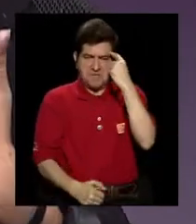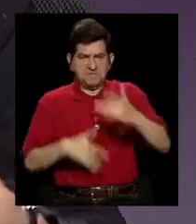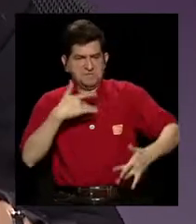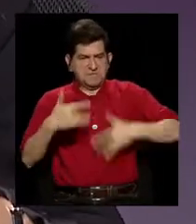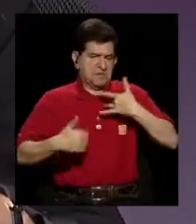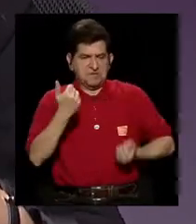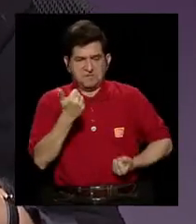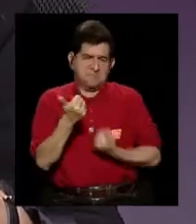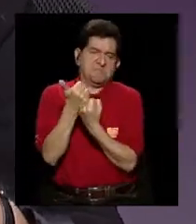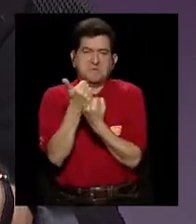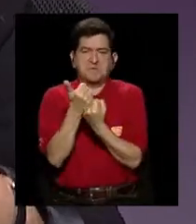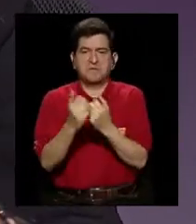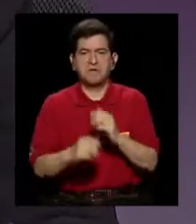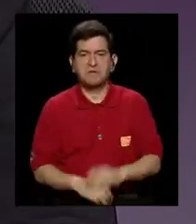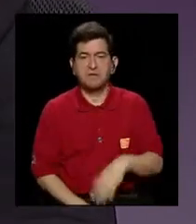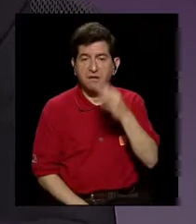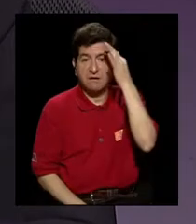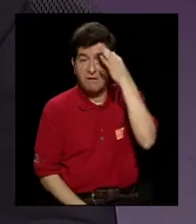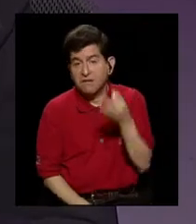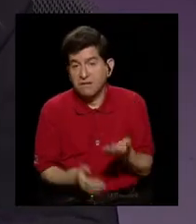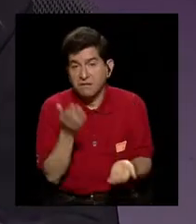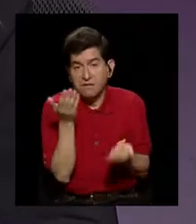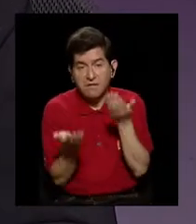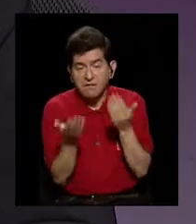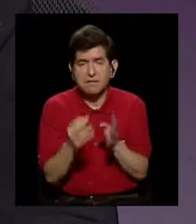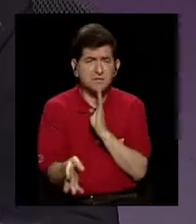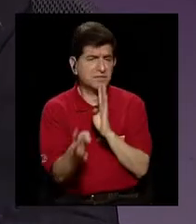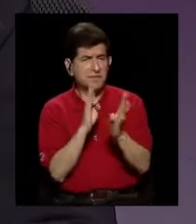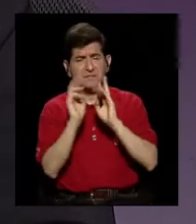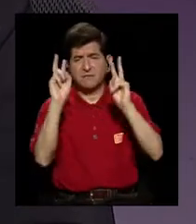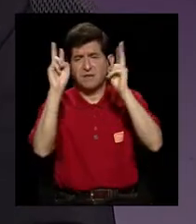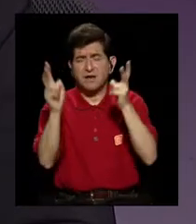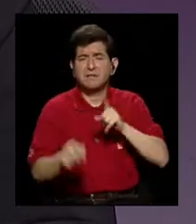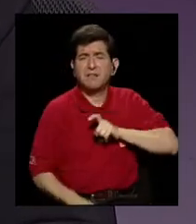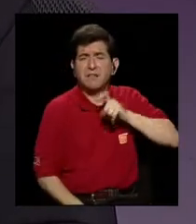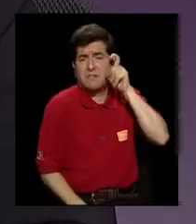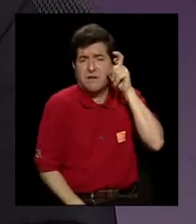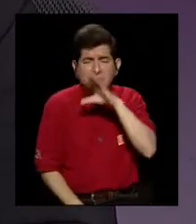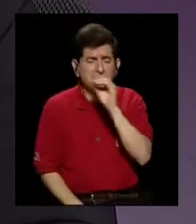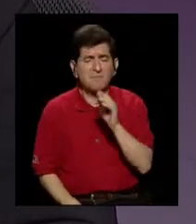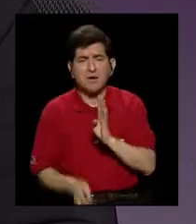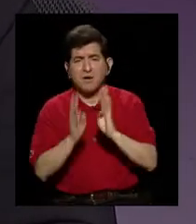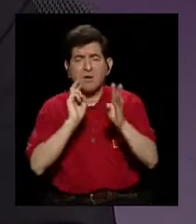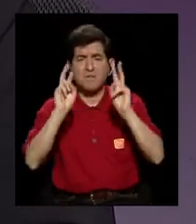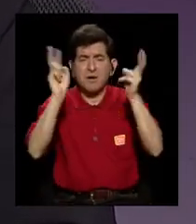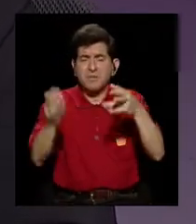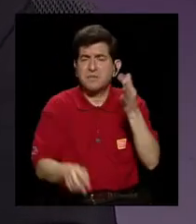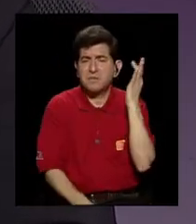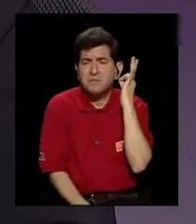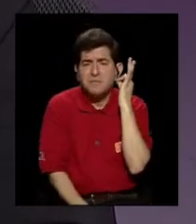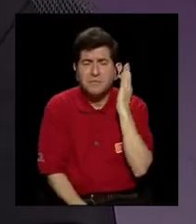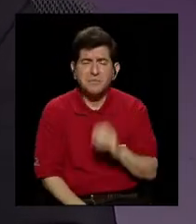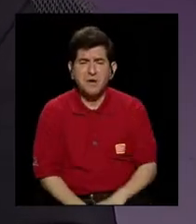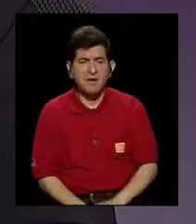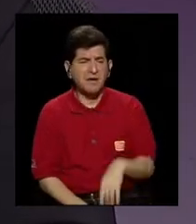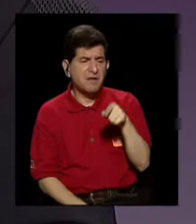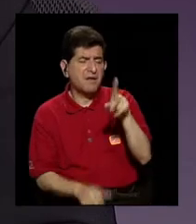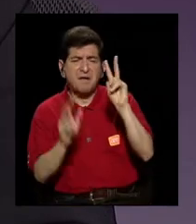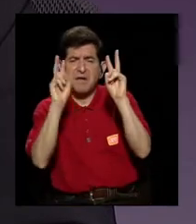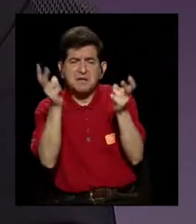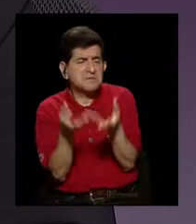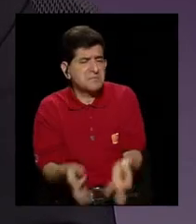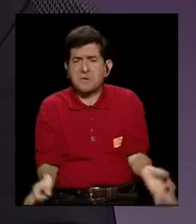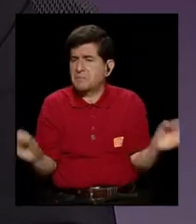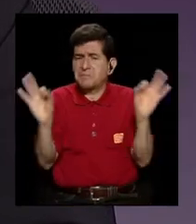sienten apoyados y que crean que hablar del tema de género y hablar del tema de la mujer es un tema que no